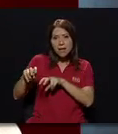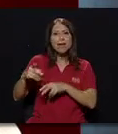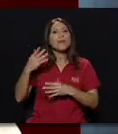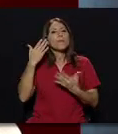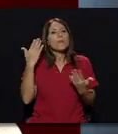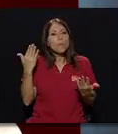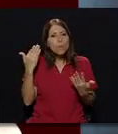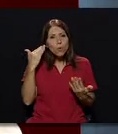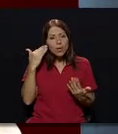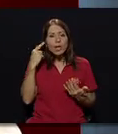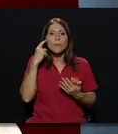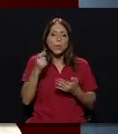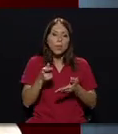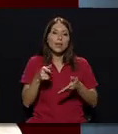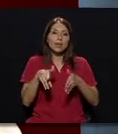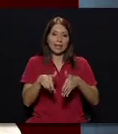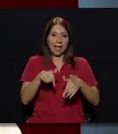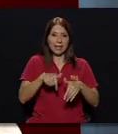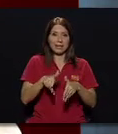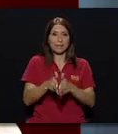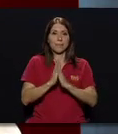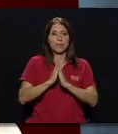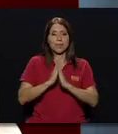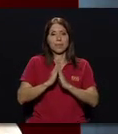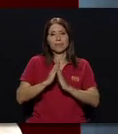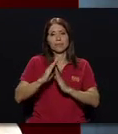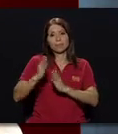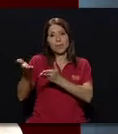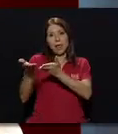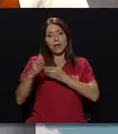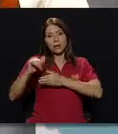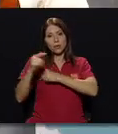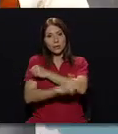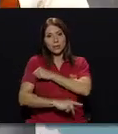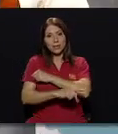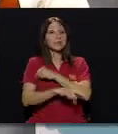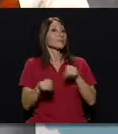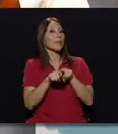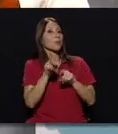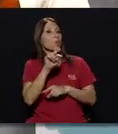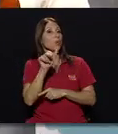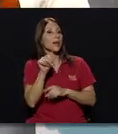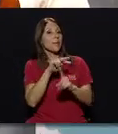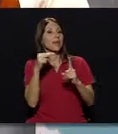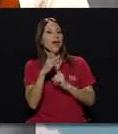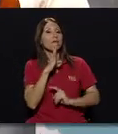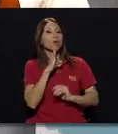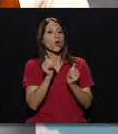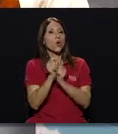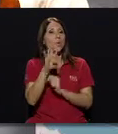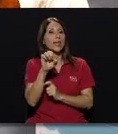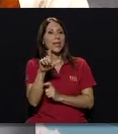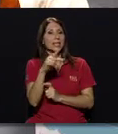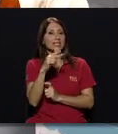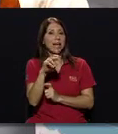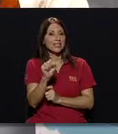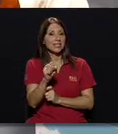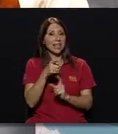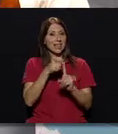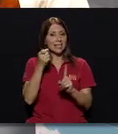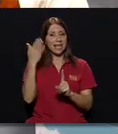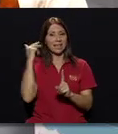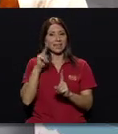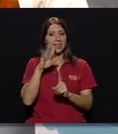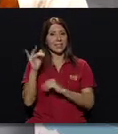presentadas precisamente solicitando la importación. Sí, sobre este tema también una mirada conversó con Miguel Chávez, quien es apicultor desde